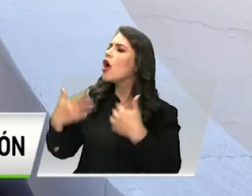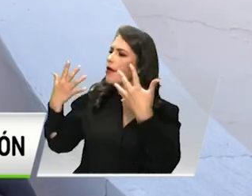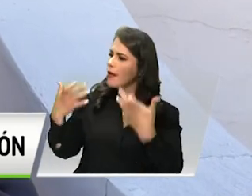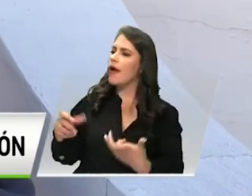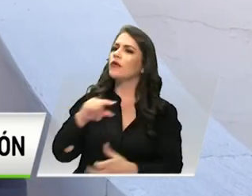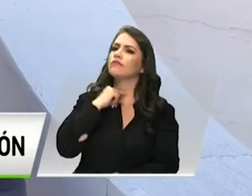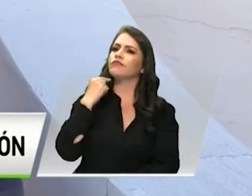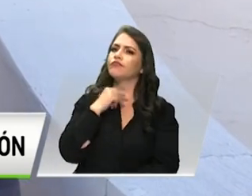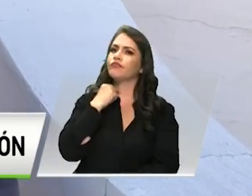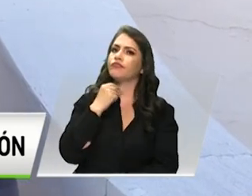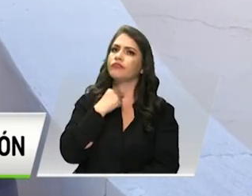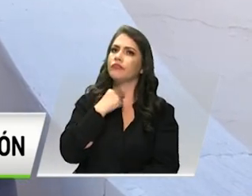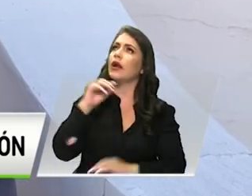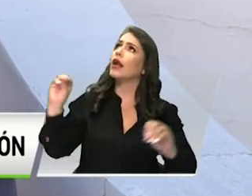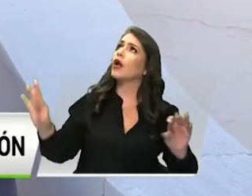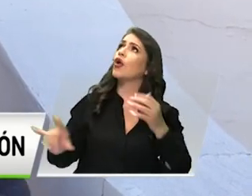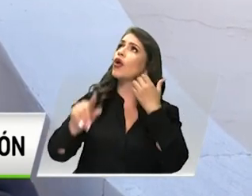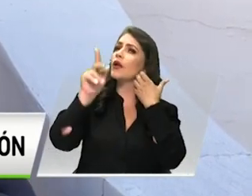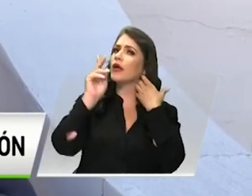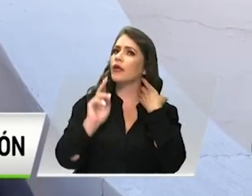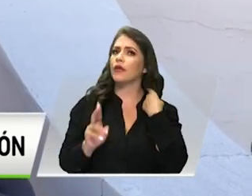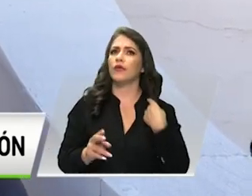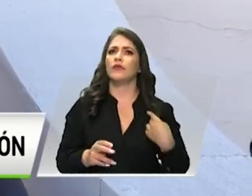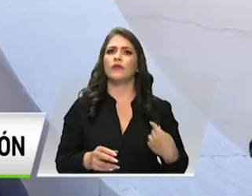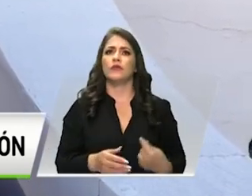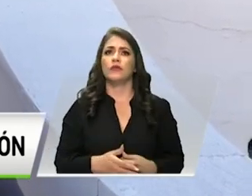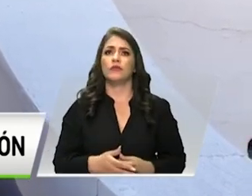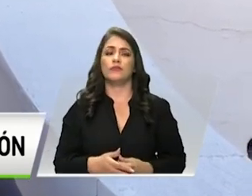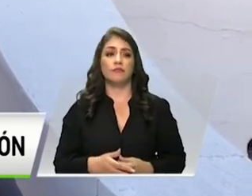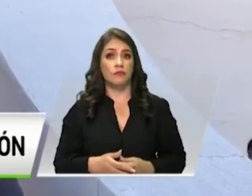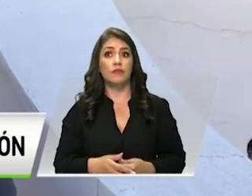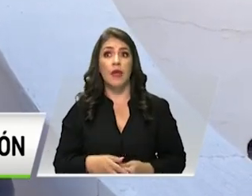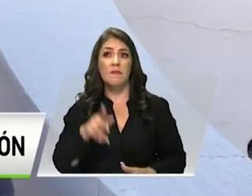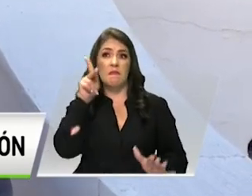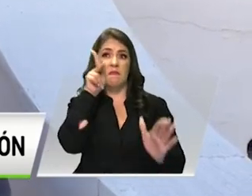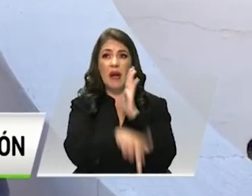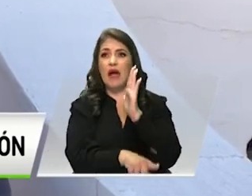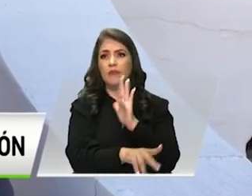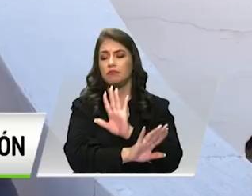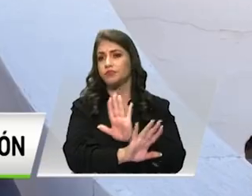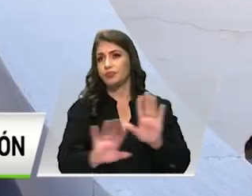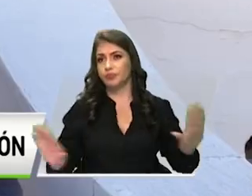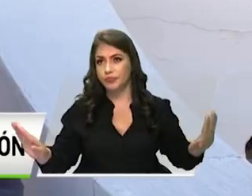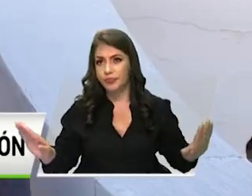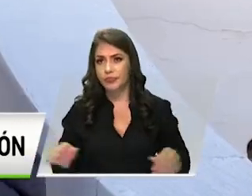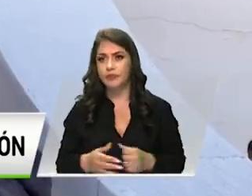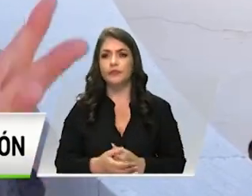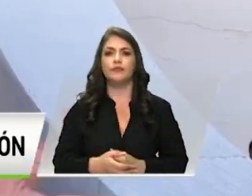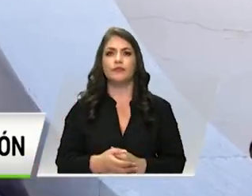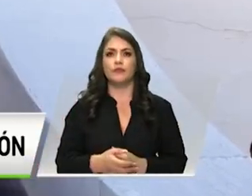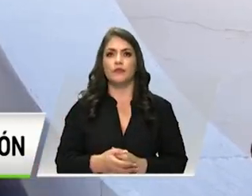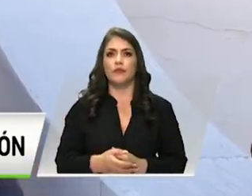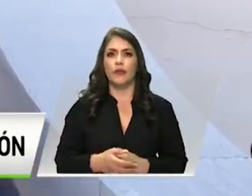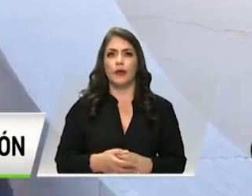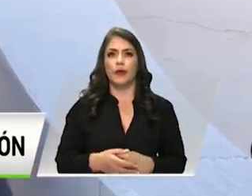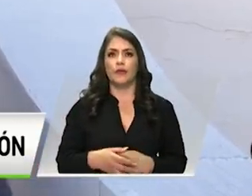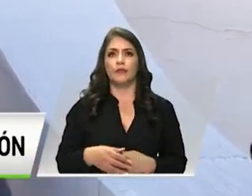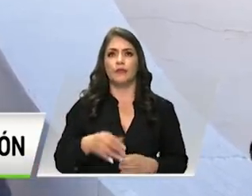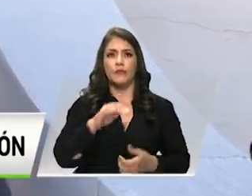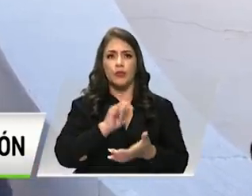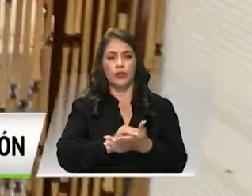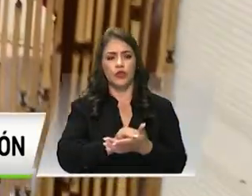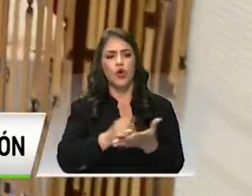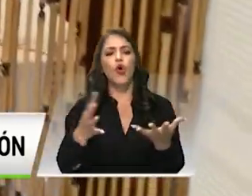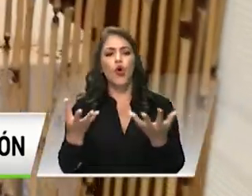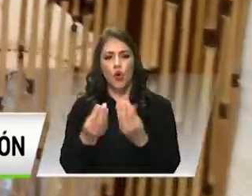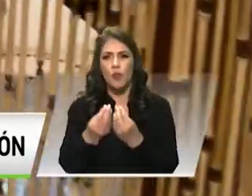sacerdote para la gloria de Dios. Y esa fue también la razón para que lo mataran y la razón para que lo incluyeran en el grupo de